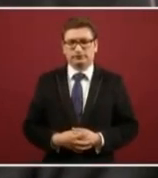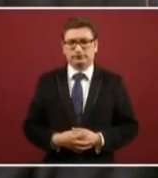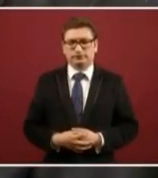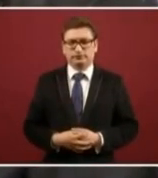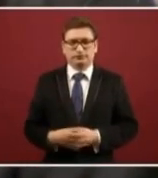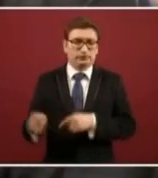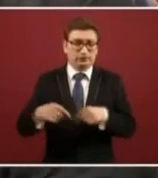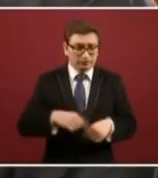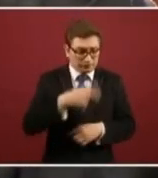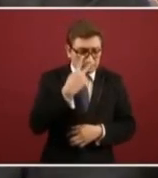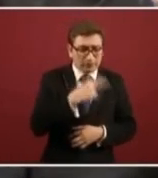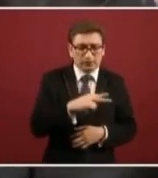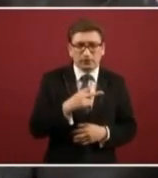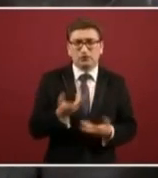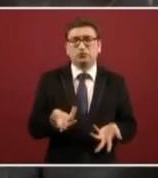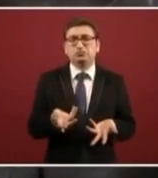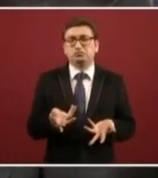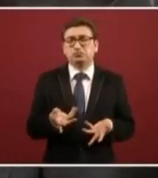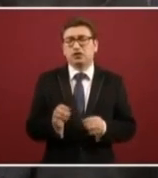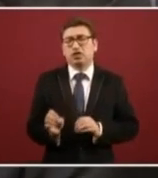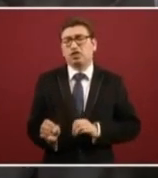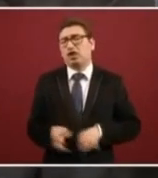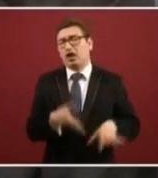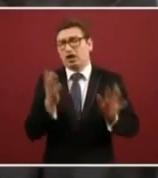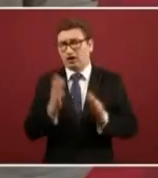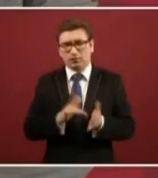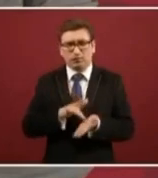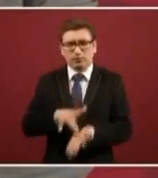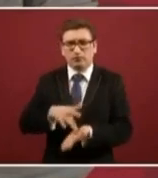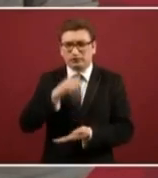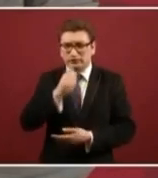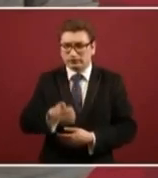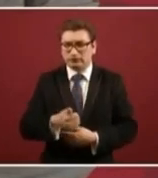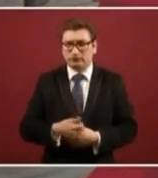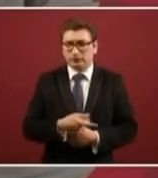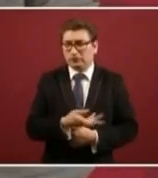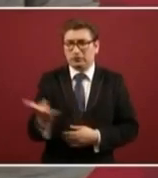Y acá se dejó sin apoyo al productor,